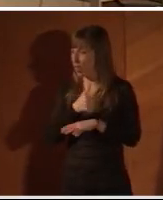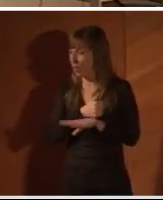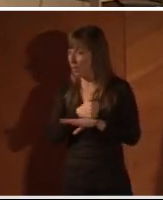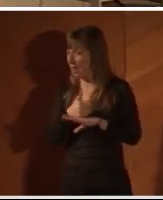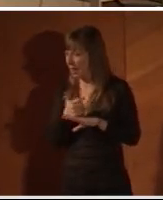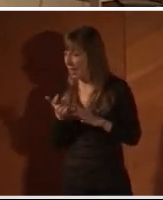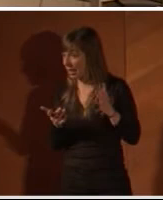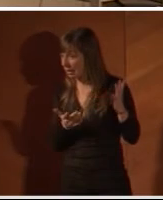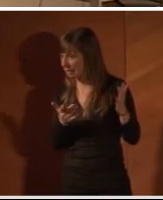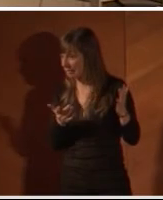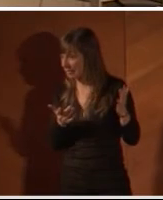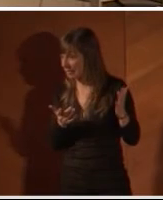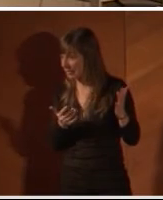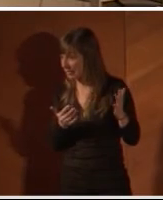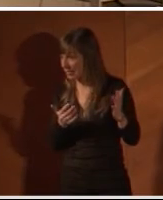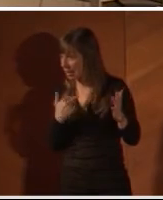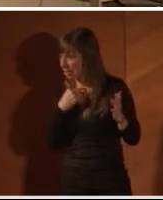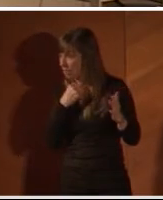interviene en este momento.